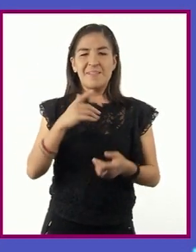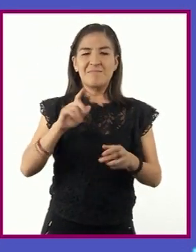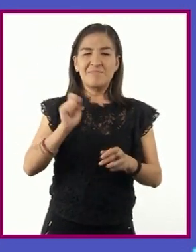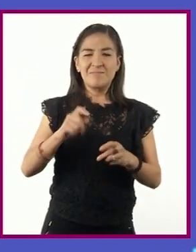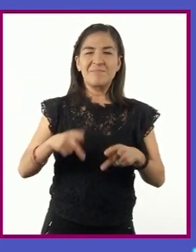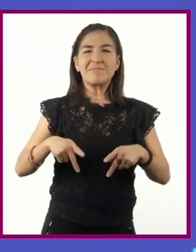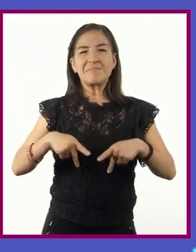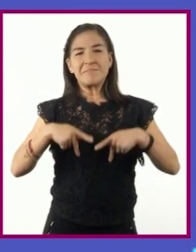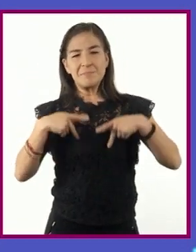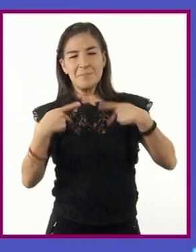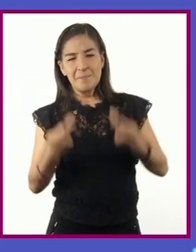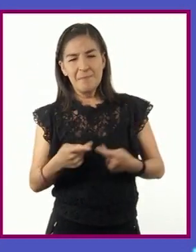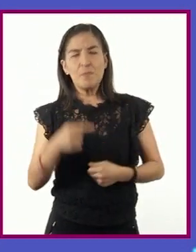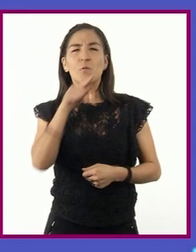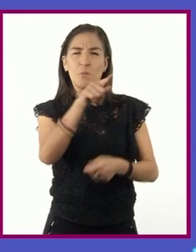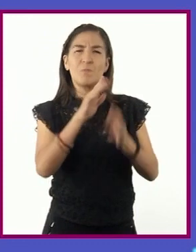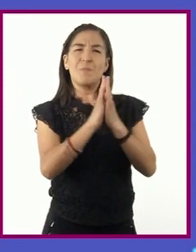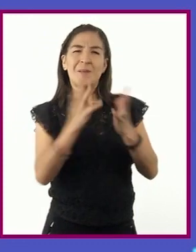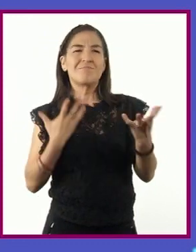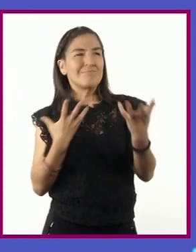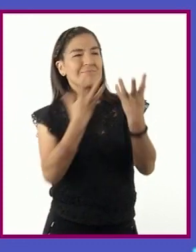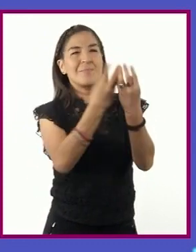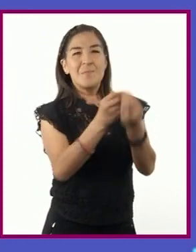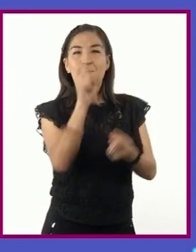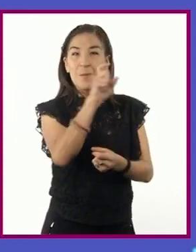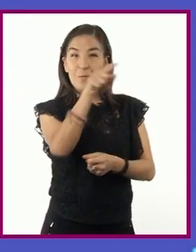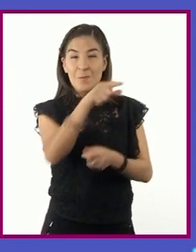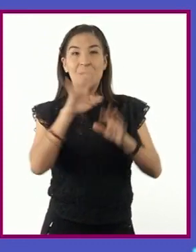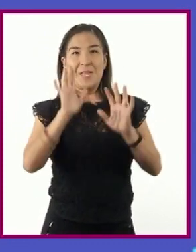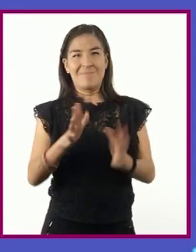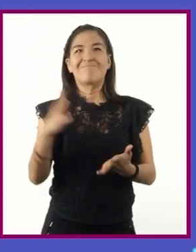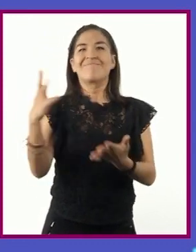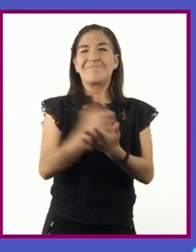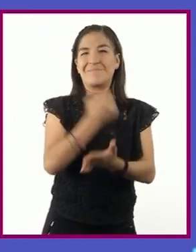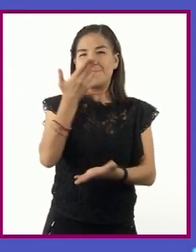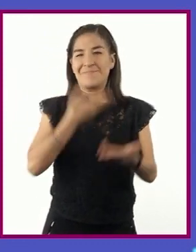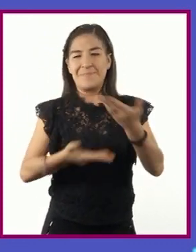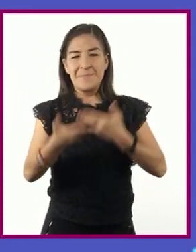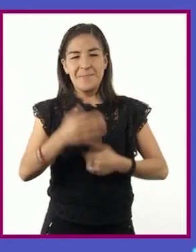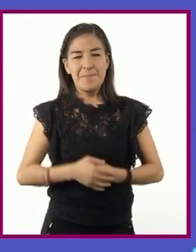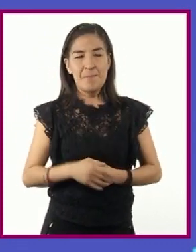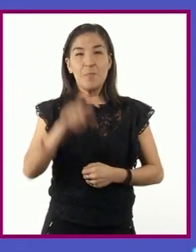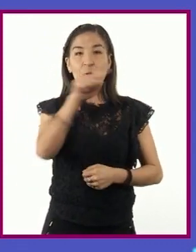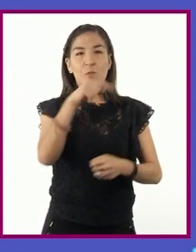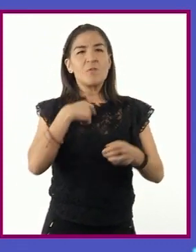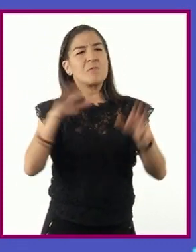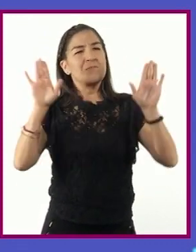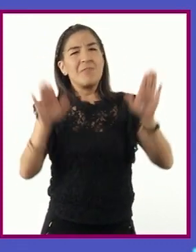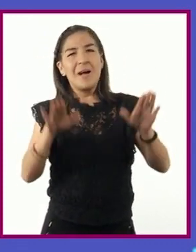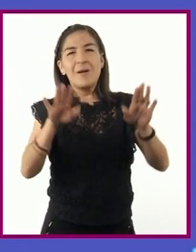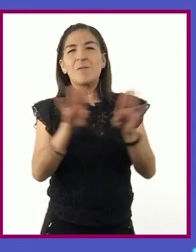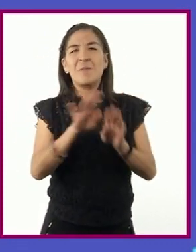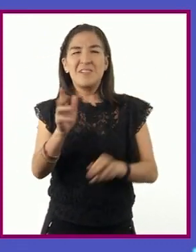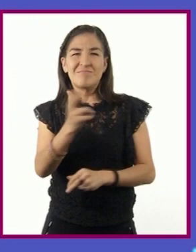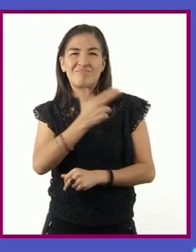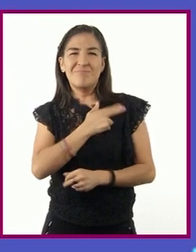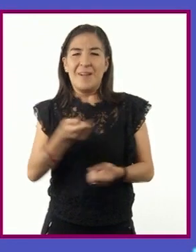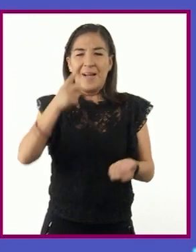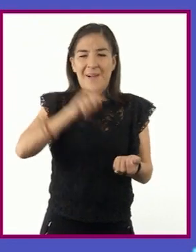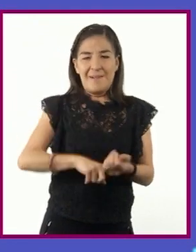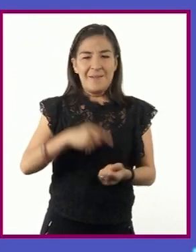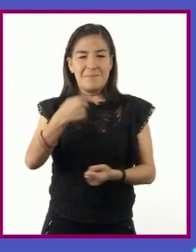que me incorpore a ti y ese día comparte tu conquista, pues en tu ala herida injerto el ala